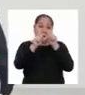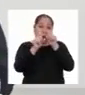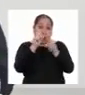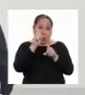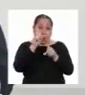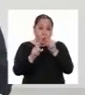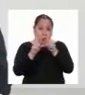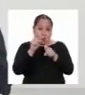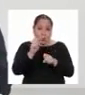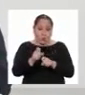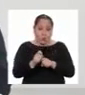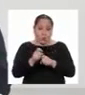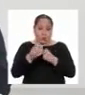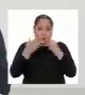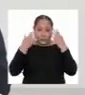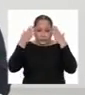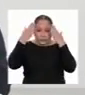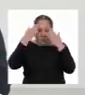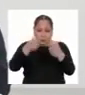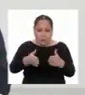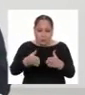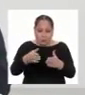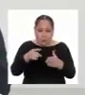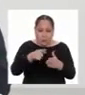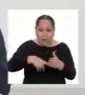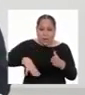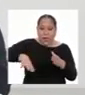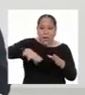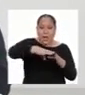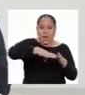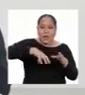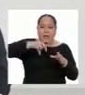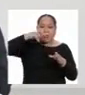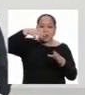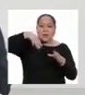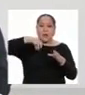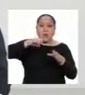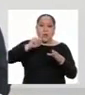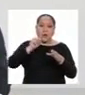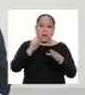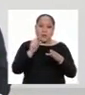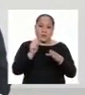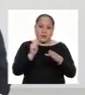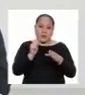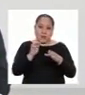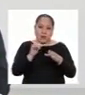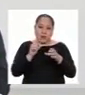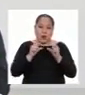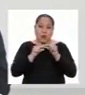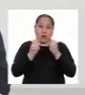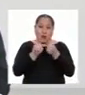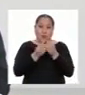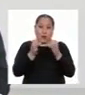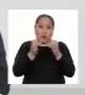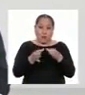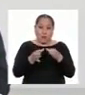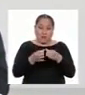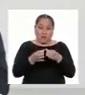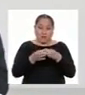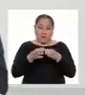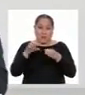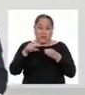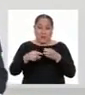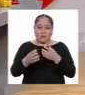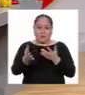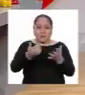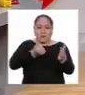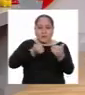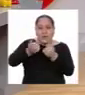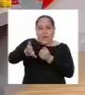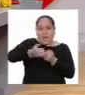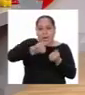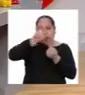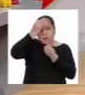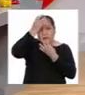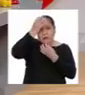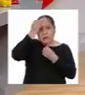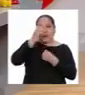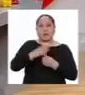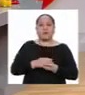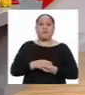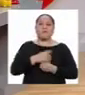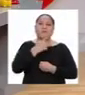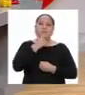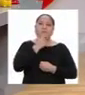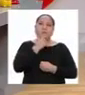abiertas que se dirigen a una muestra de la población con el fin de recolectar información. Alguna